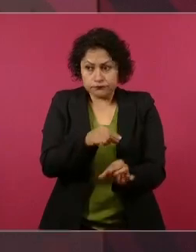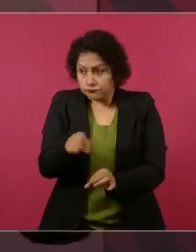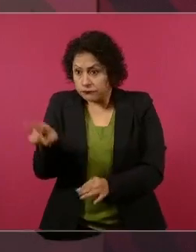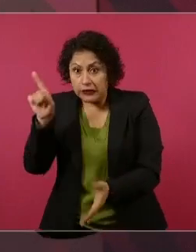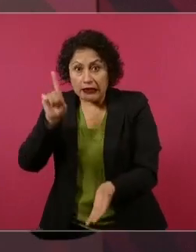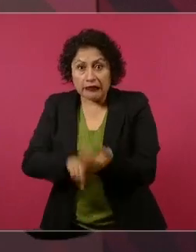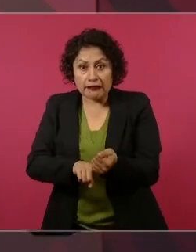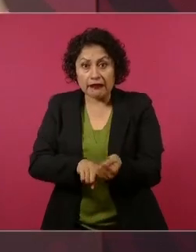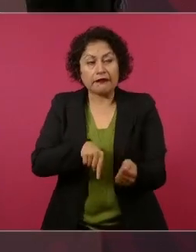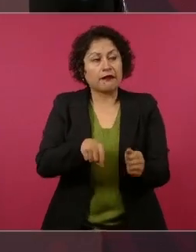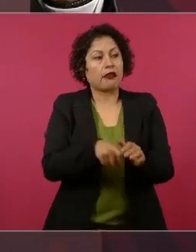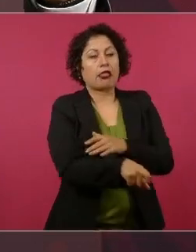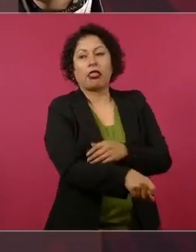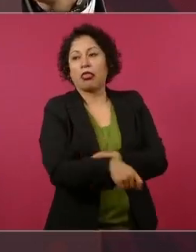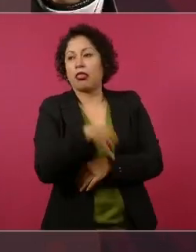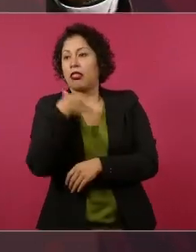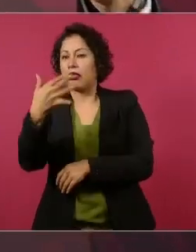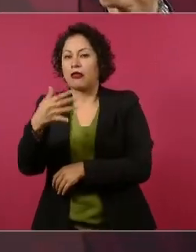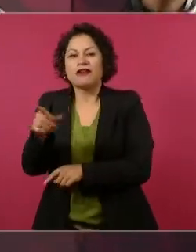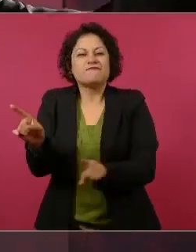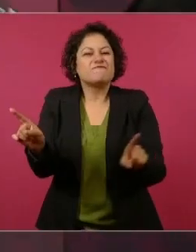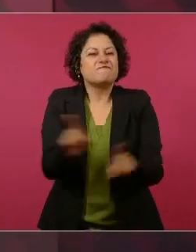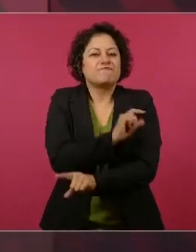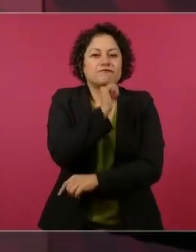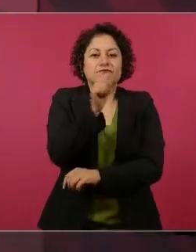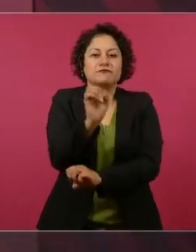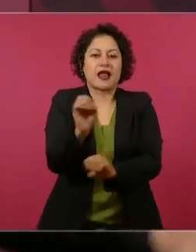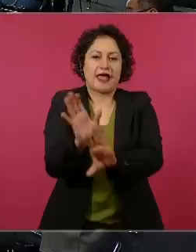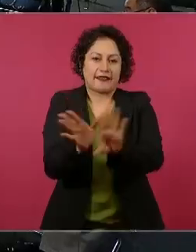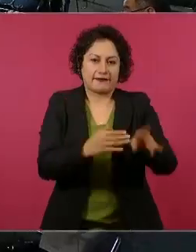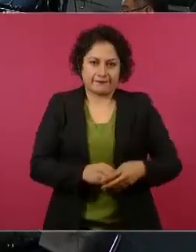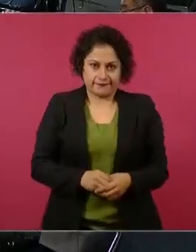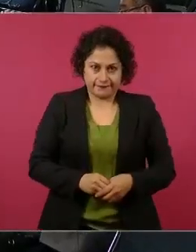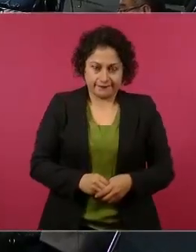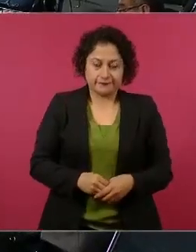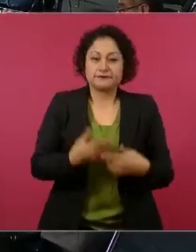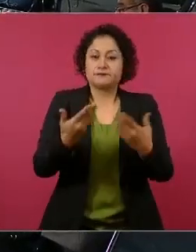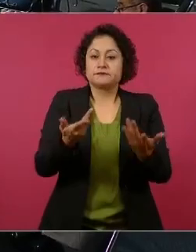Si se tratara del antiguo régimen,